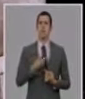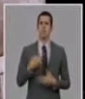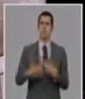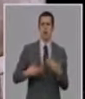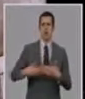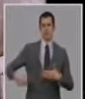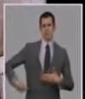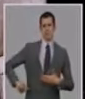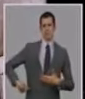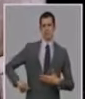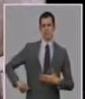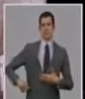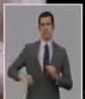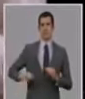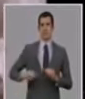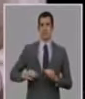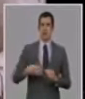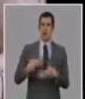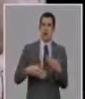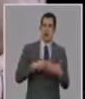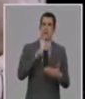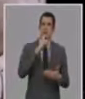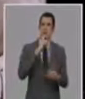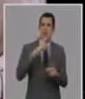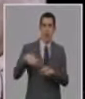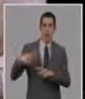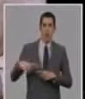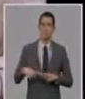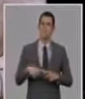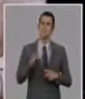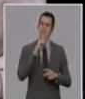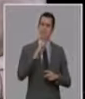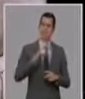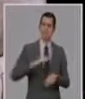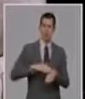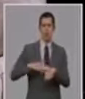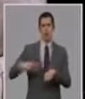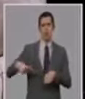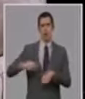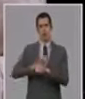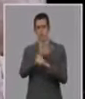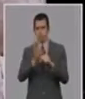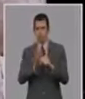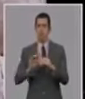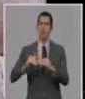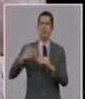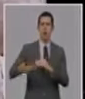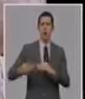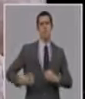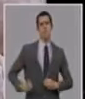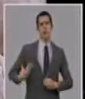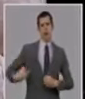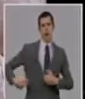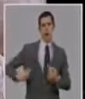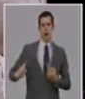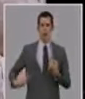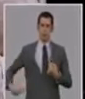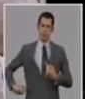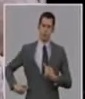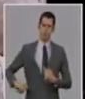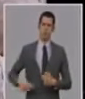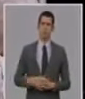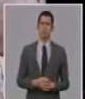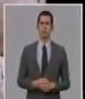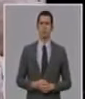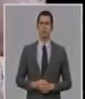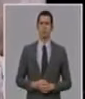crónico de diferentes grados, por supuesto, y a su vez han encontrado en estos pacientes alteraciones